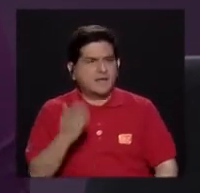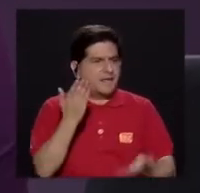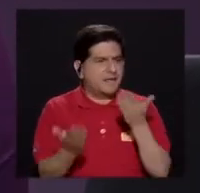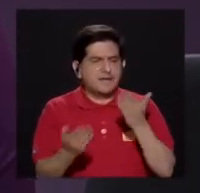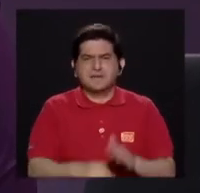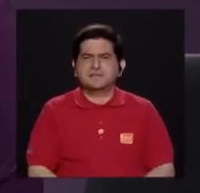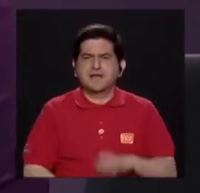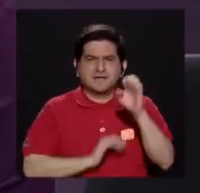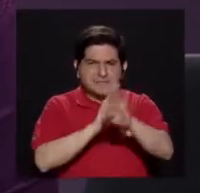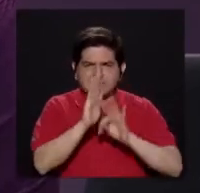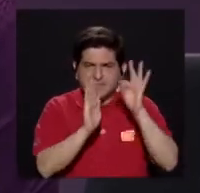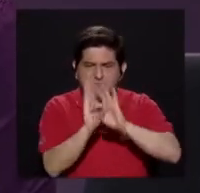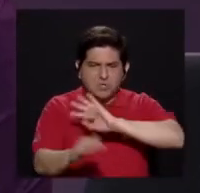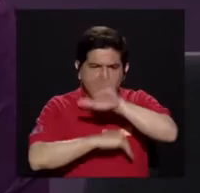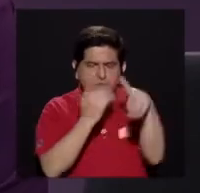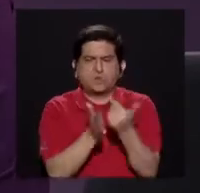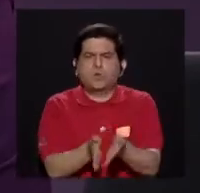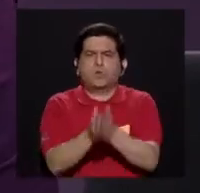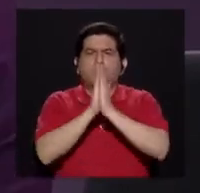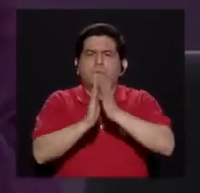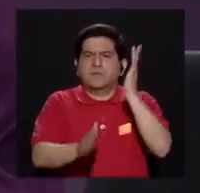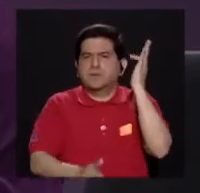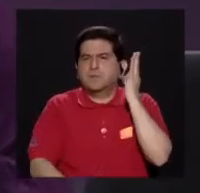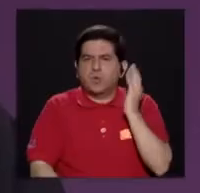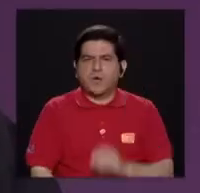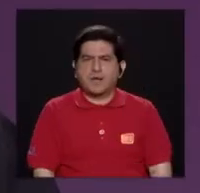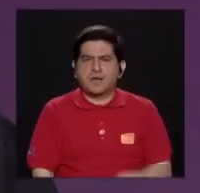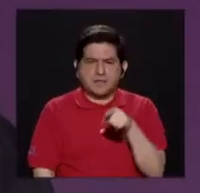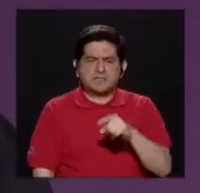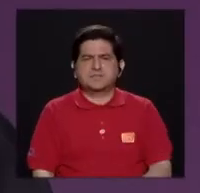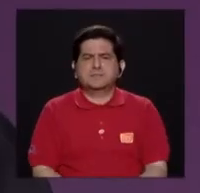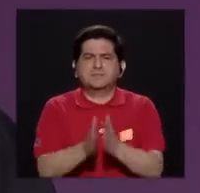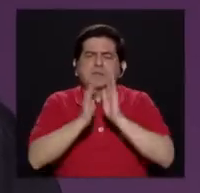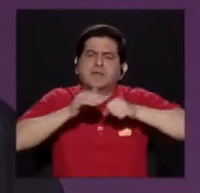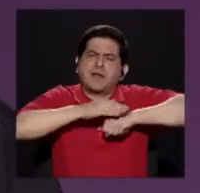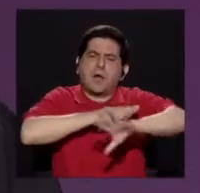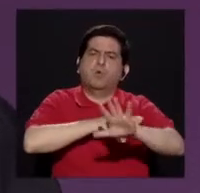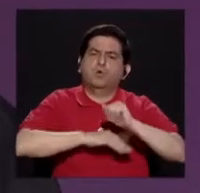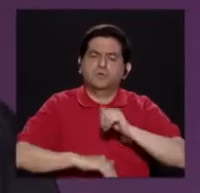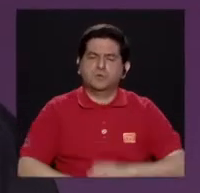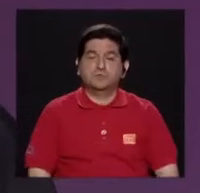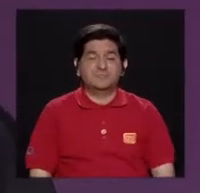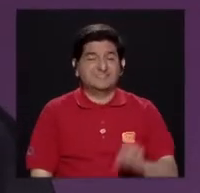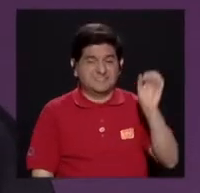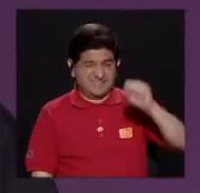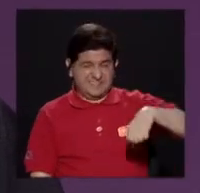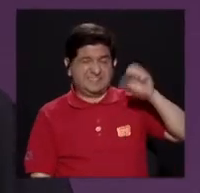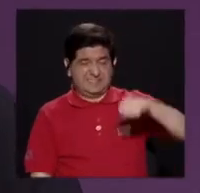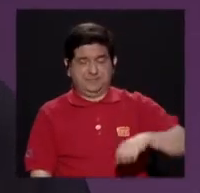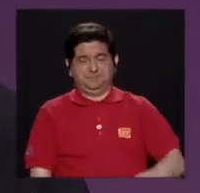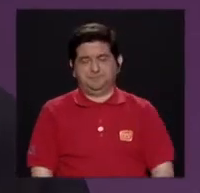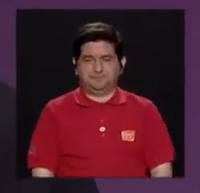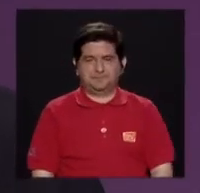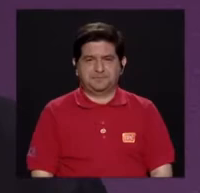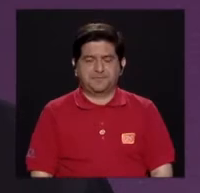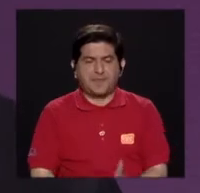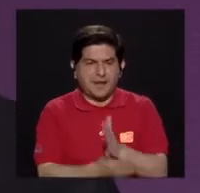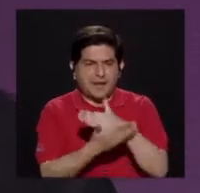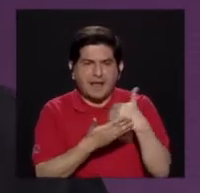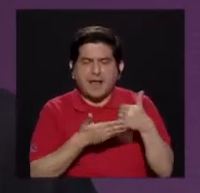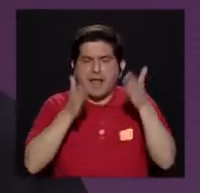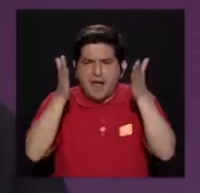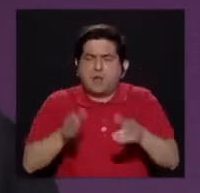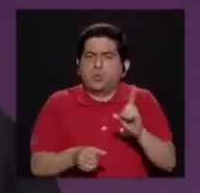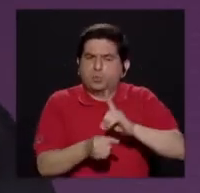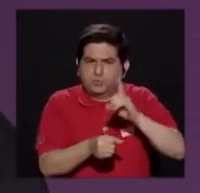un estigma de que todo lo que piden las mujeres es abortista, ¿verdad? Sí, en efecto, digamos, hay algunos de ellos, de